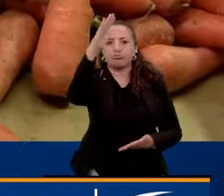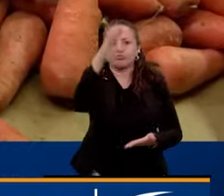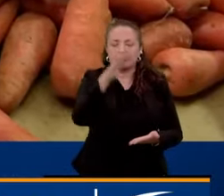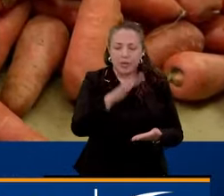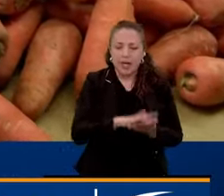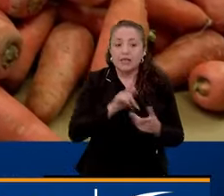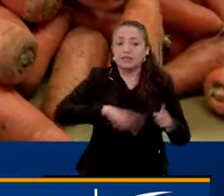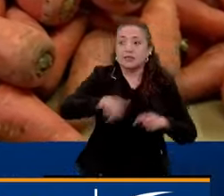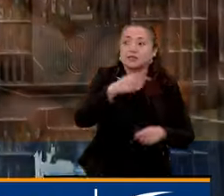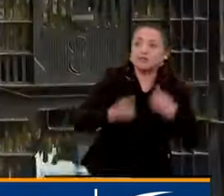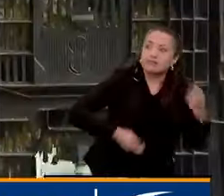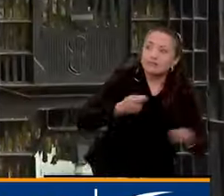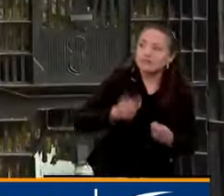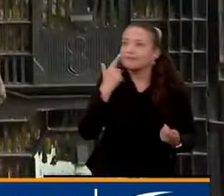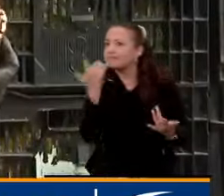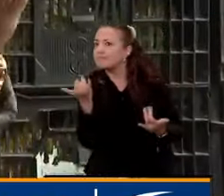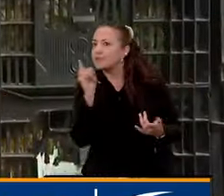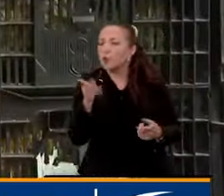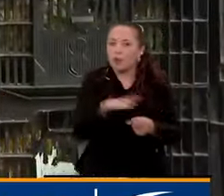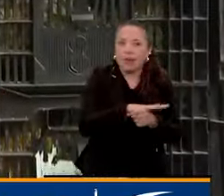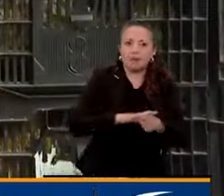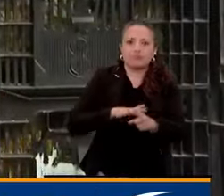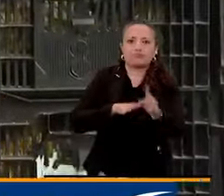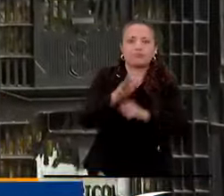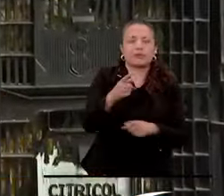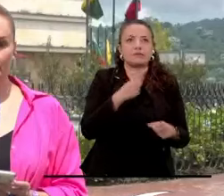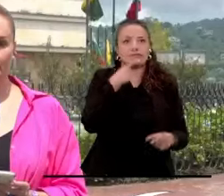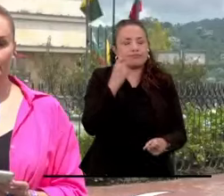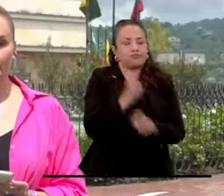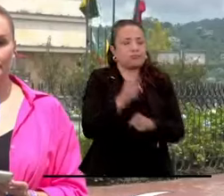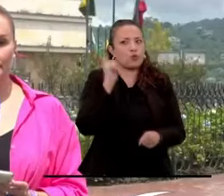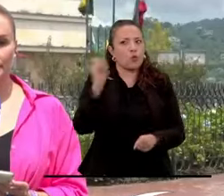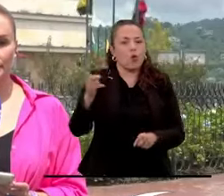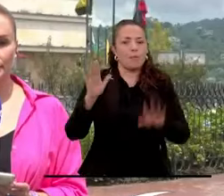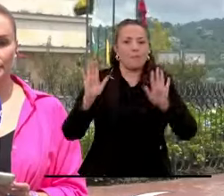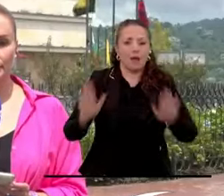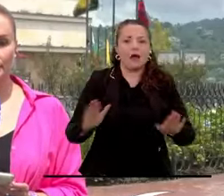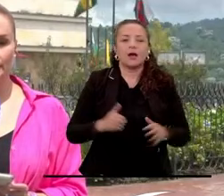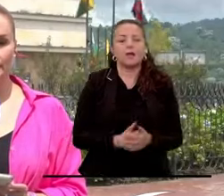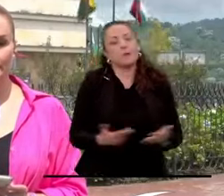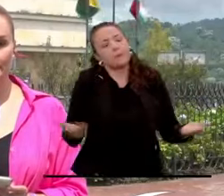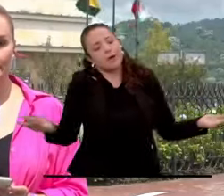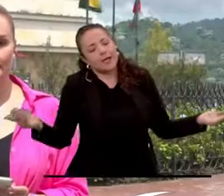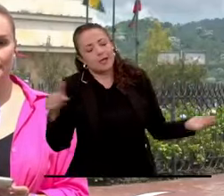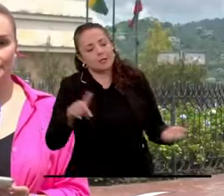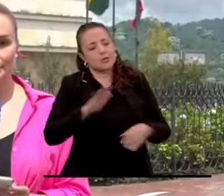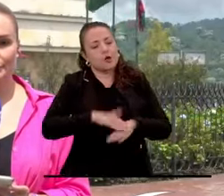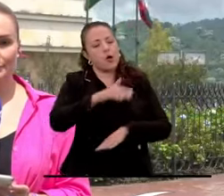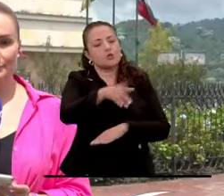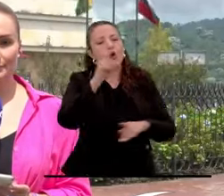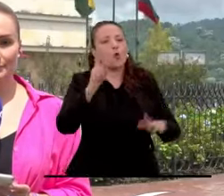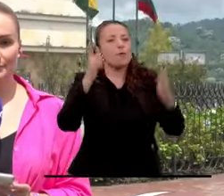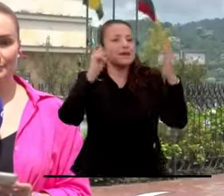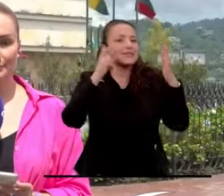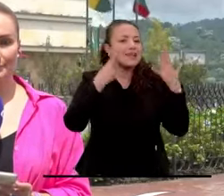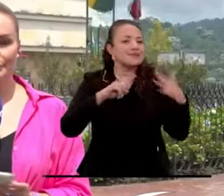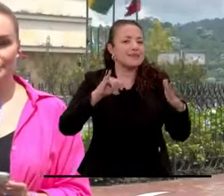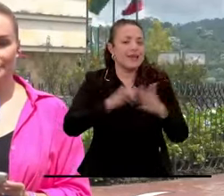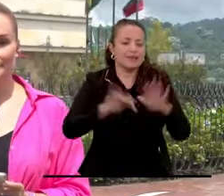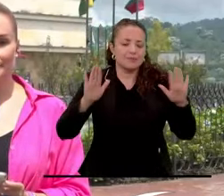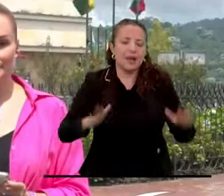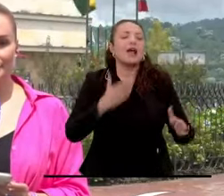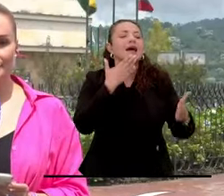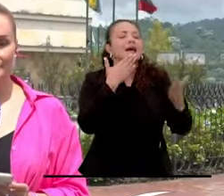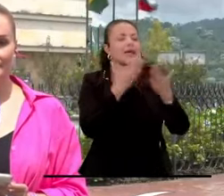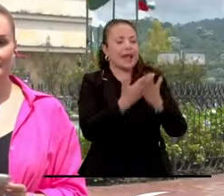están expectantes con toda esta situación tan compleja tan berraca por ese paro bueno son las consecuencias después de esos se días de paro Erica Gracias